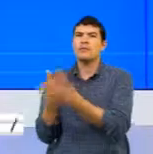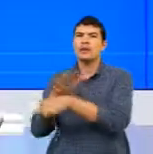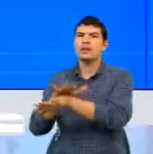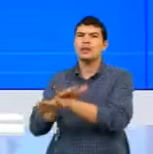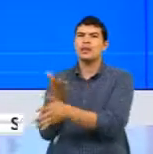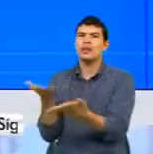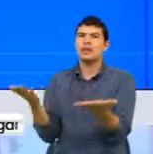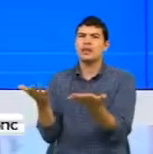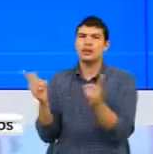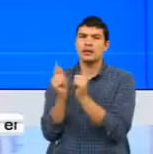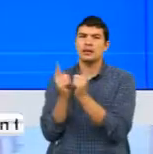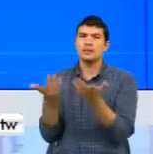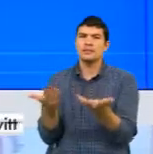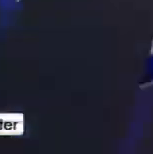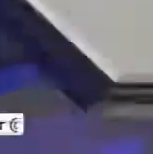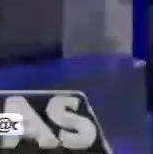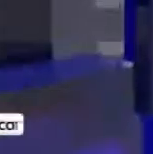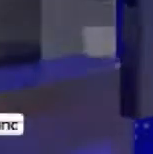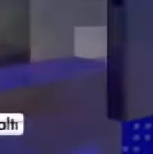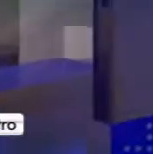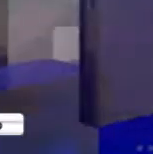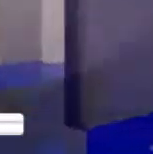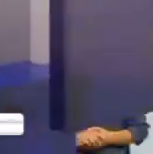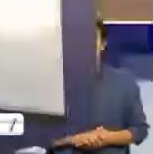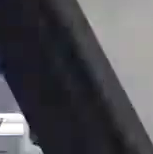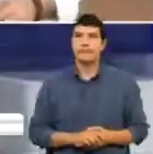dónde se encuentra?